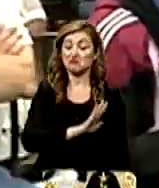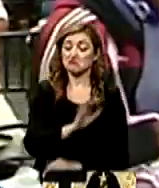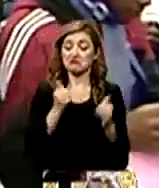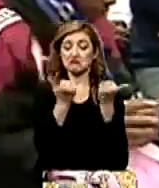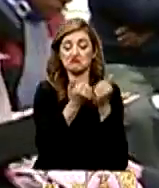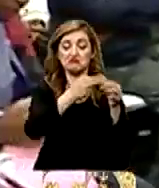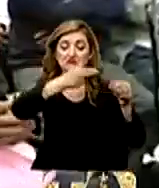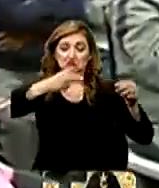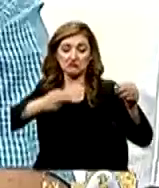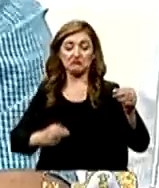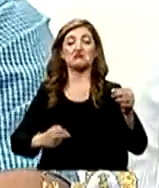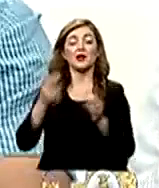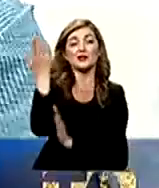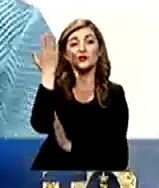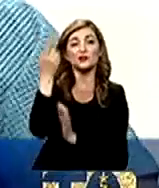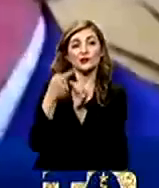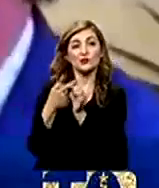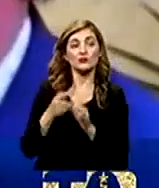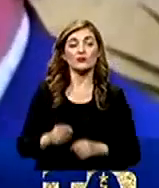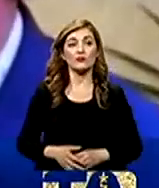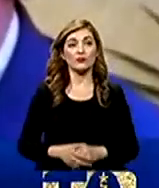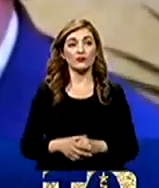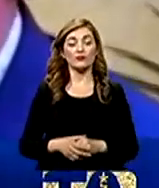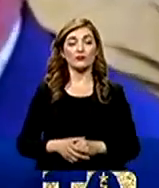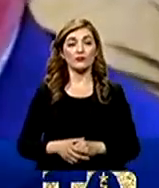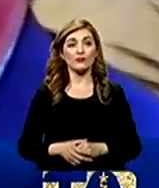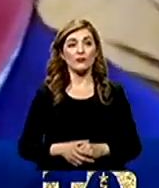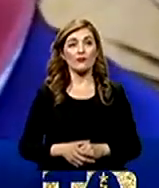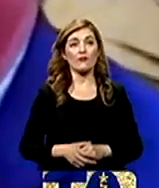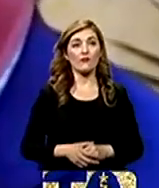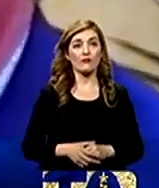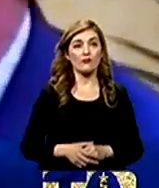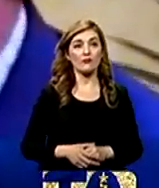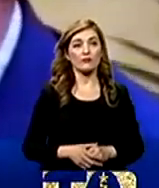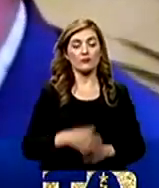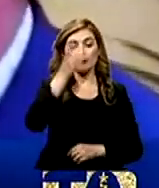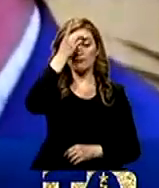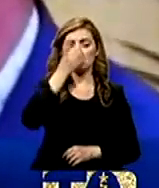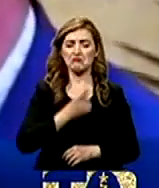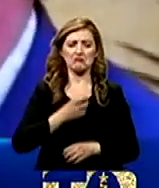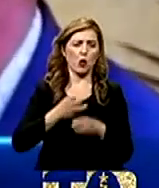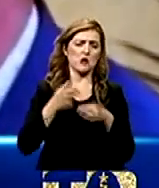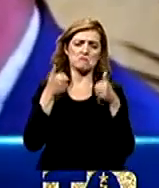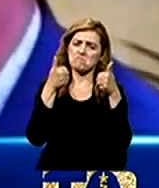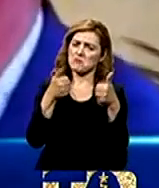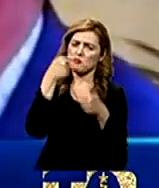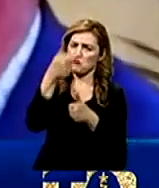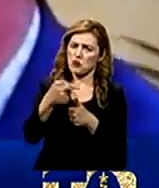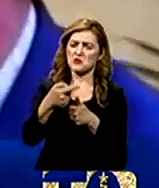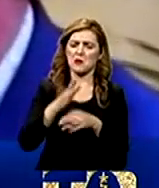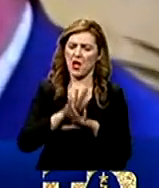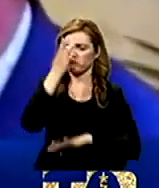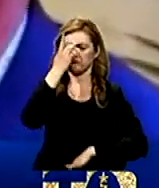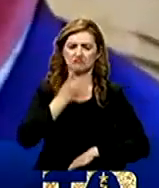para posiblemente ir por la alcaldía de Quito. Tomaremos una decisión adecuada y ya en las próximas horas